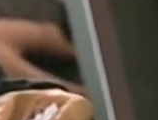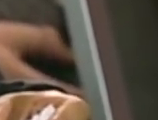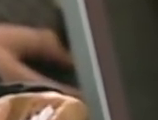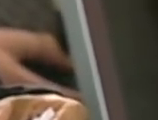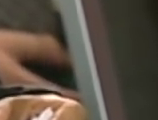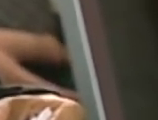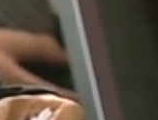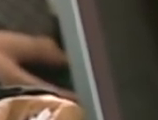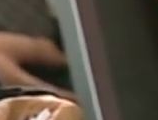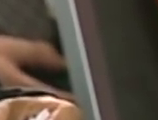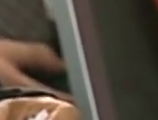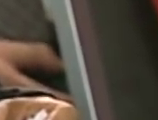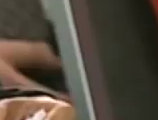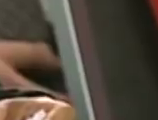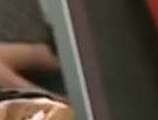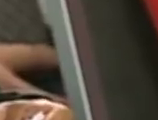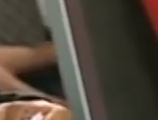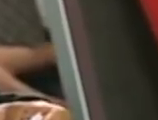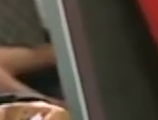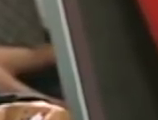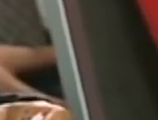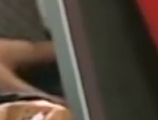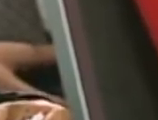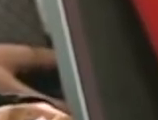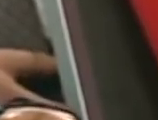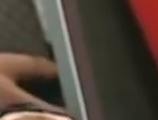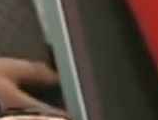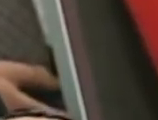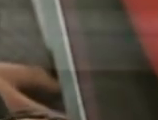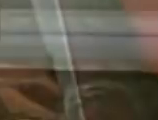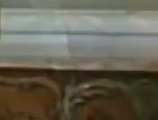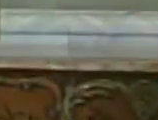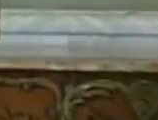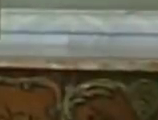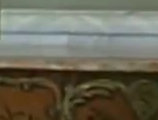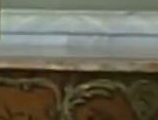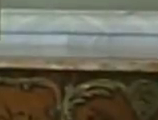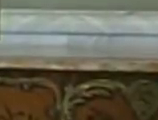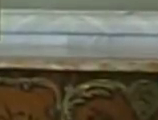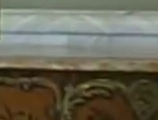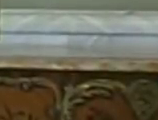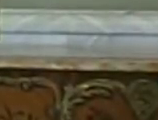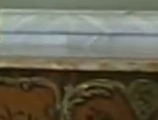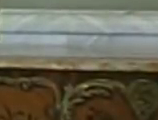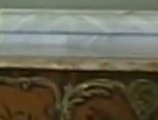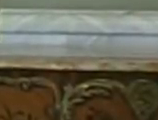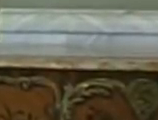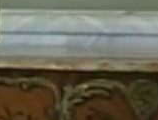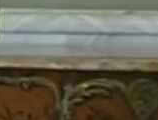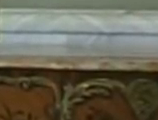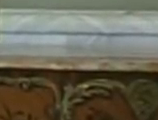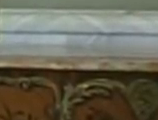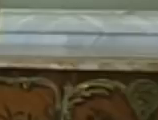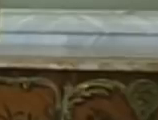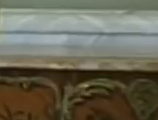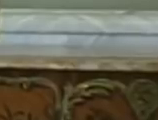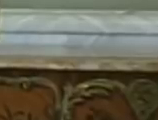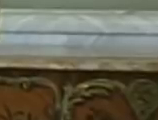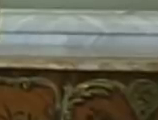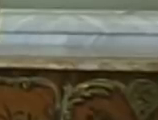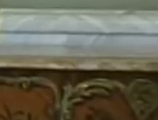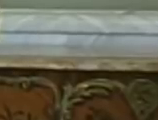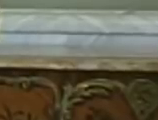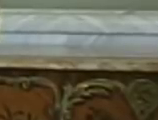2016 están realizando sus viajes, sus vuelos de Estambul, Habana, Caracas, tres vuelos a la